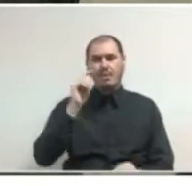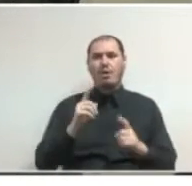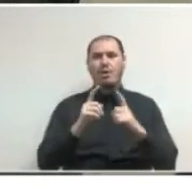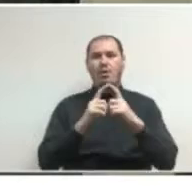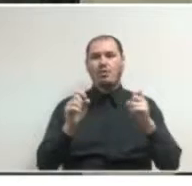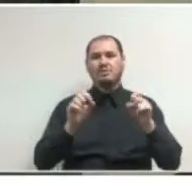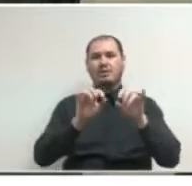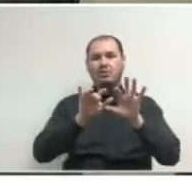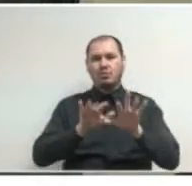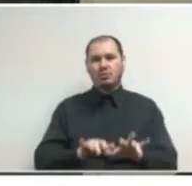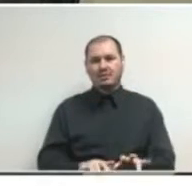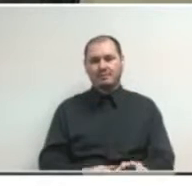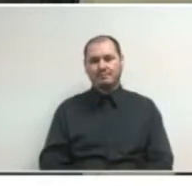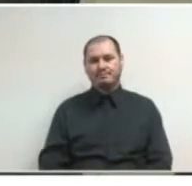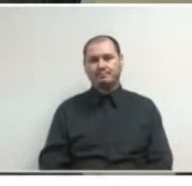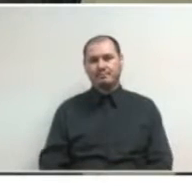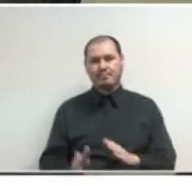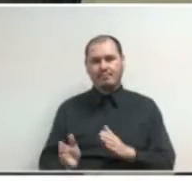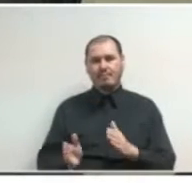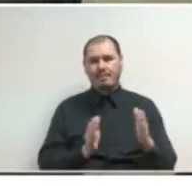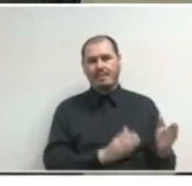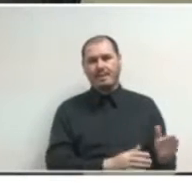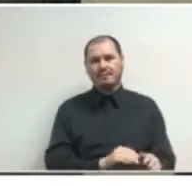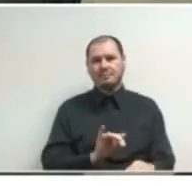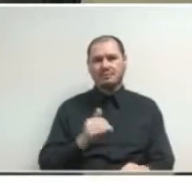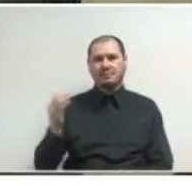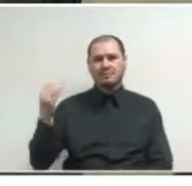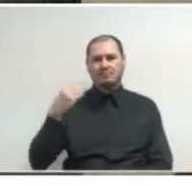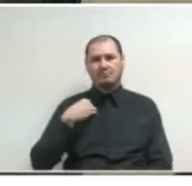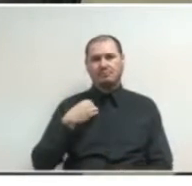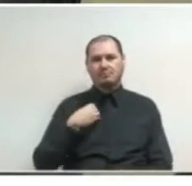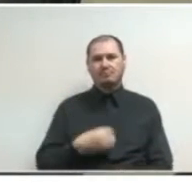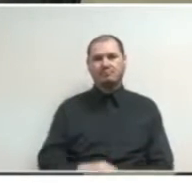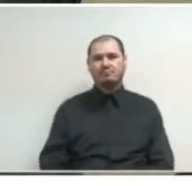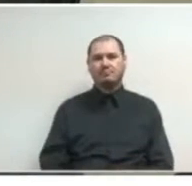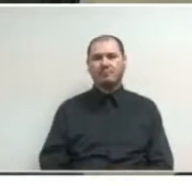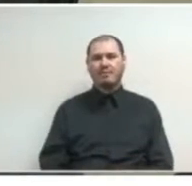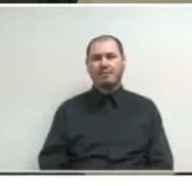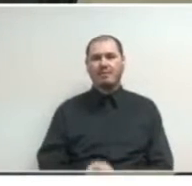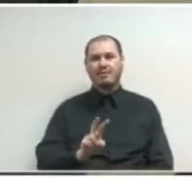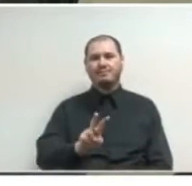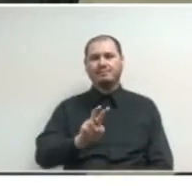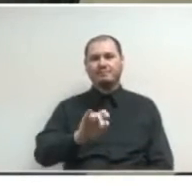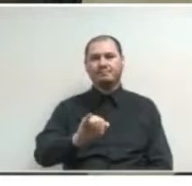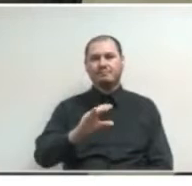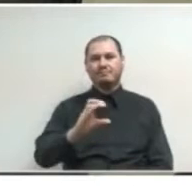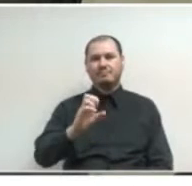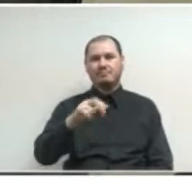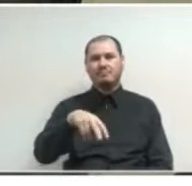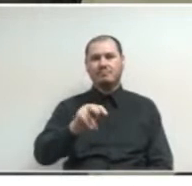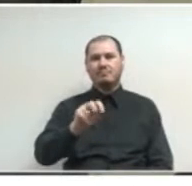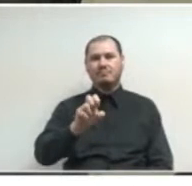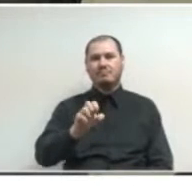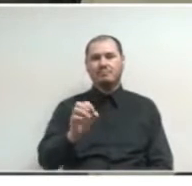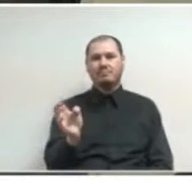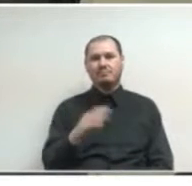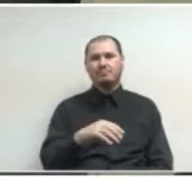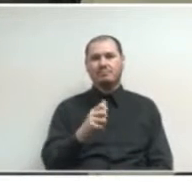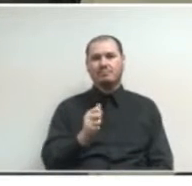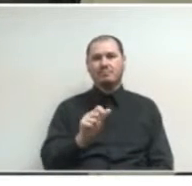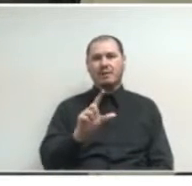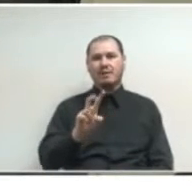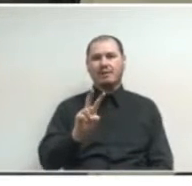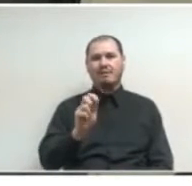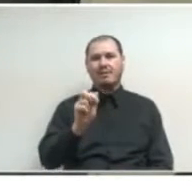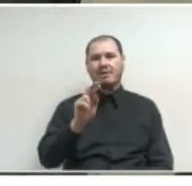Ambue Cuatía, número 35, 2020, Peguareva, veí, Carey Vicente Antonio Alvarenga Cross, Jeco de Yeyagüe, veí,